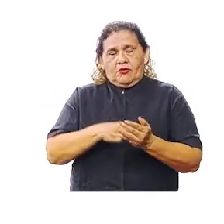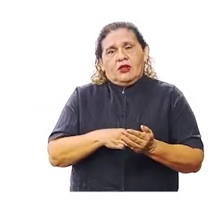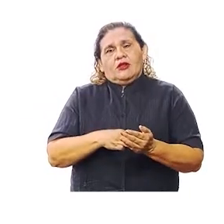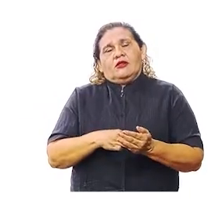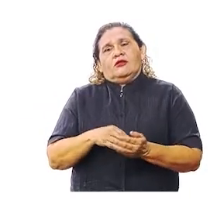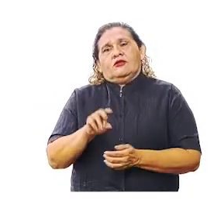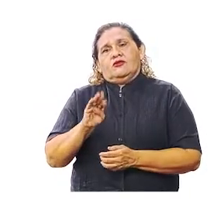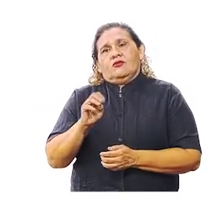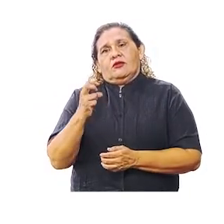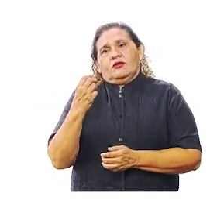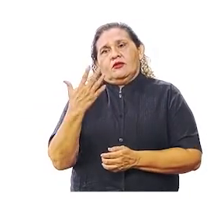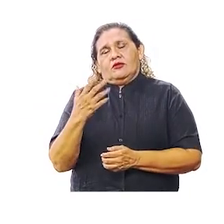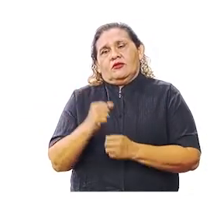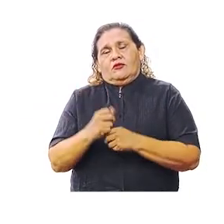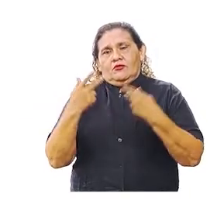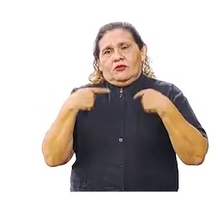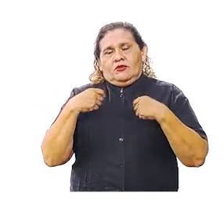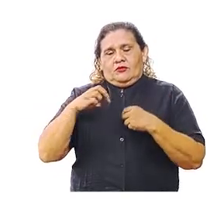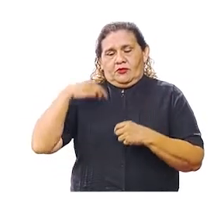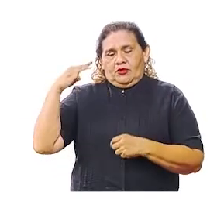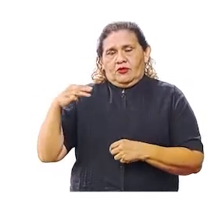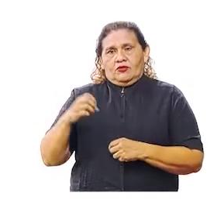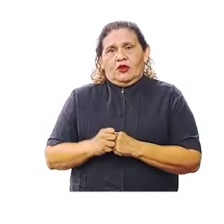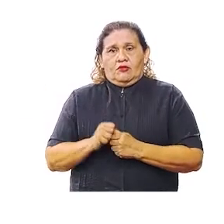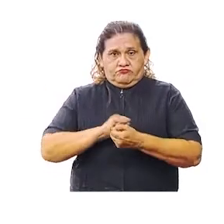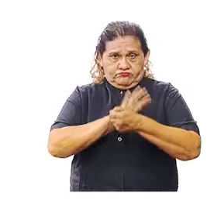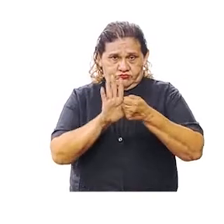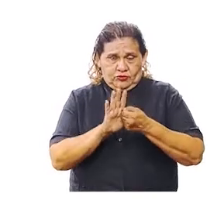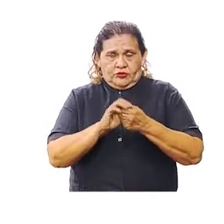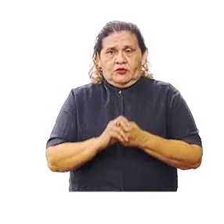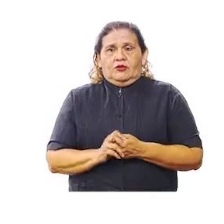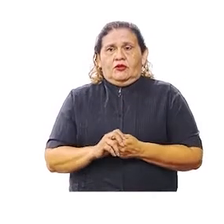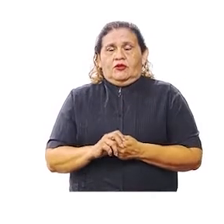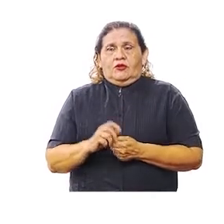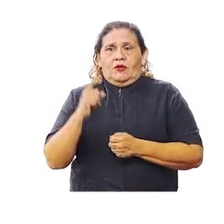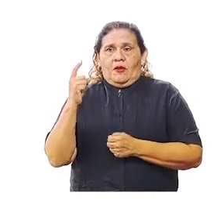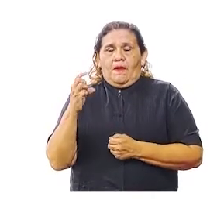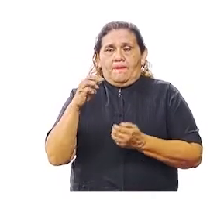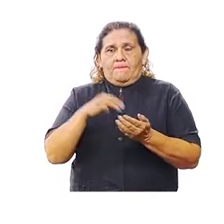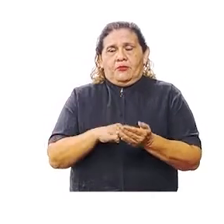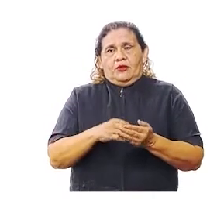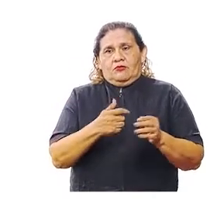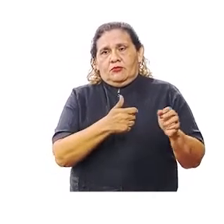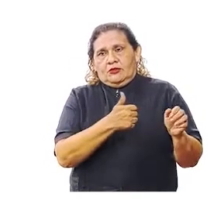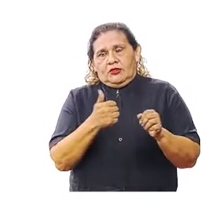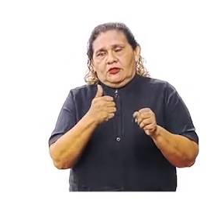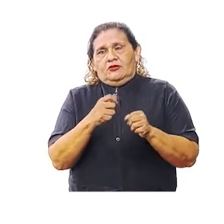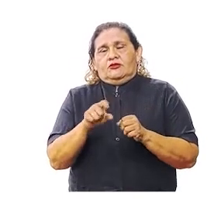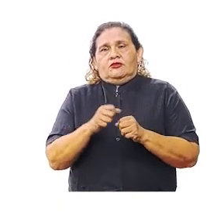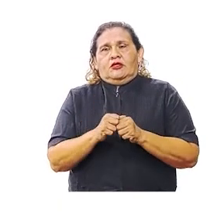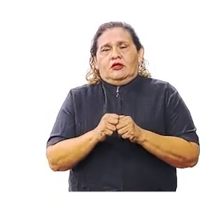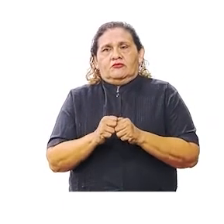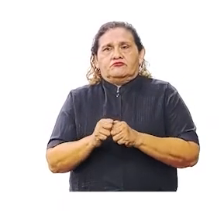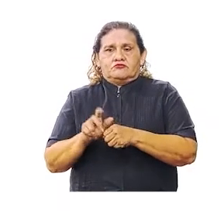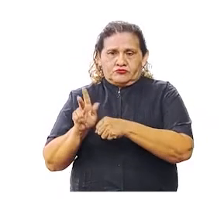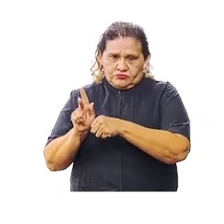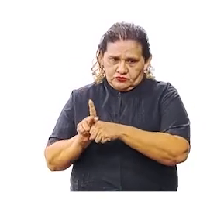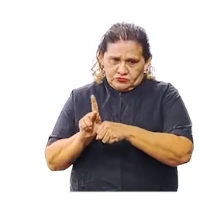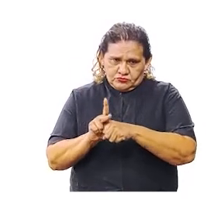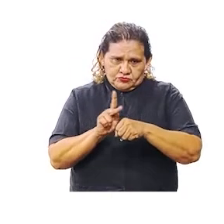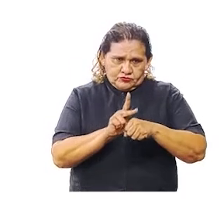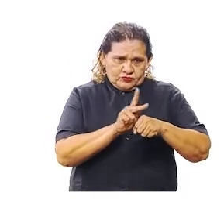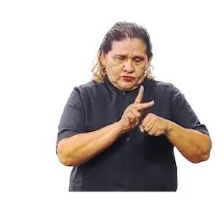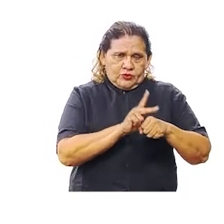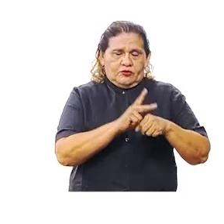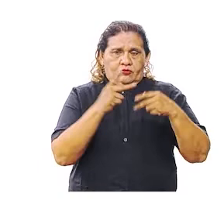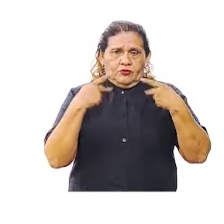las personas fallecidas a causa del coronavirus. De los casos activos, 1.698 están estables, aisladas,